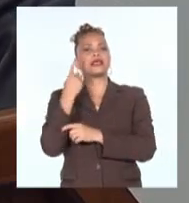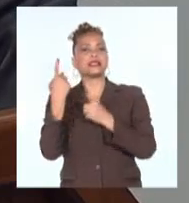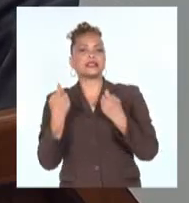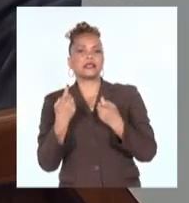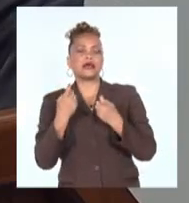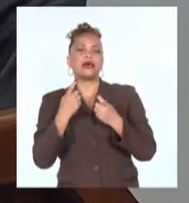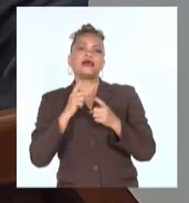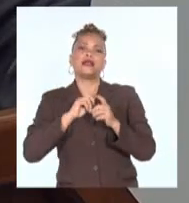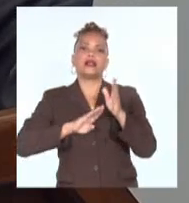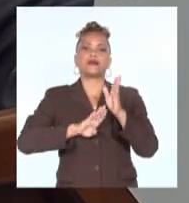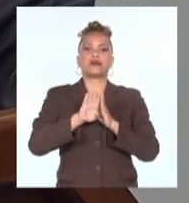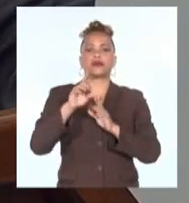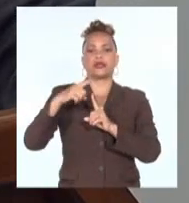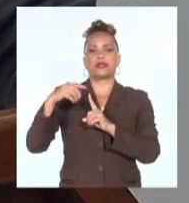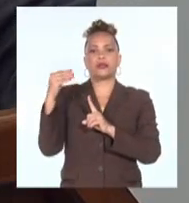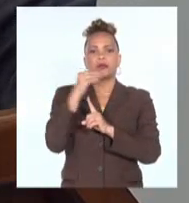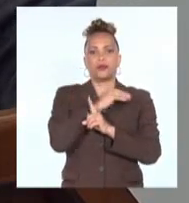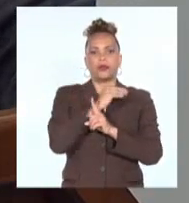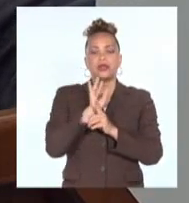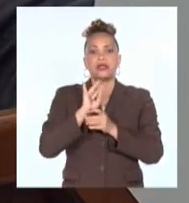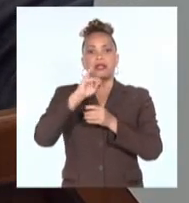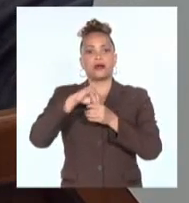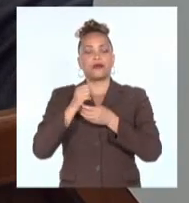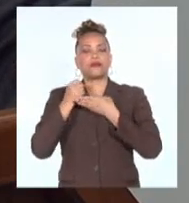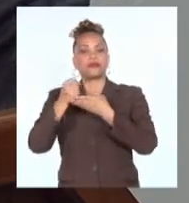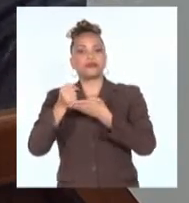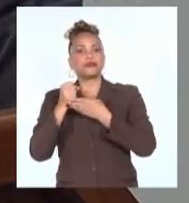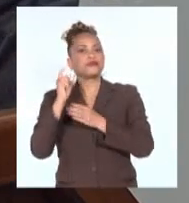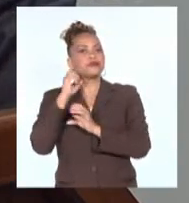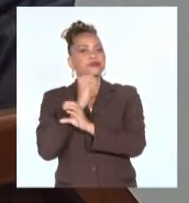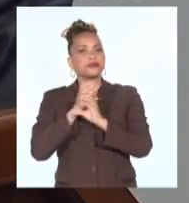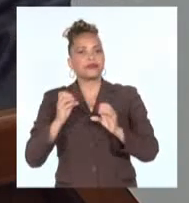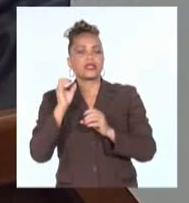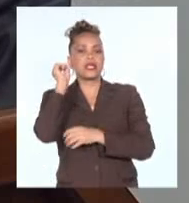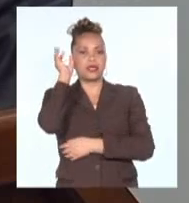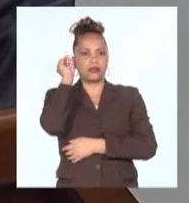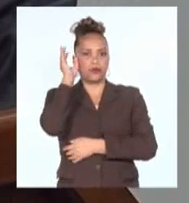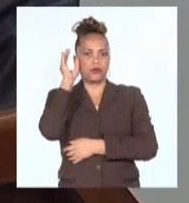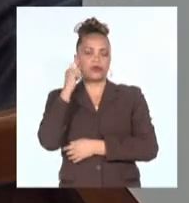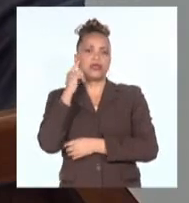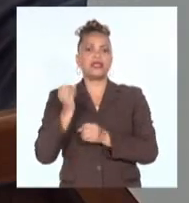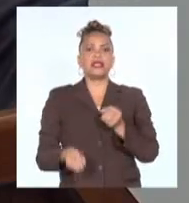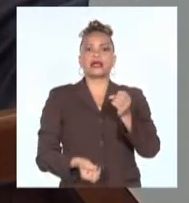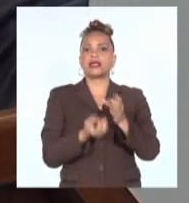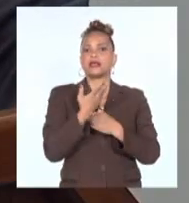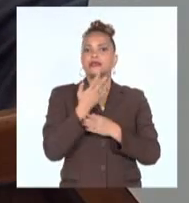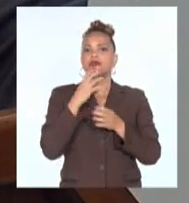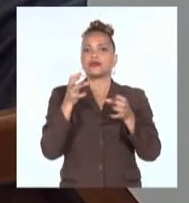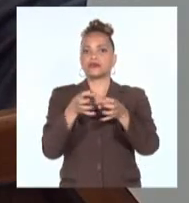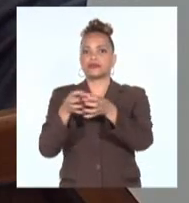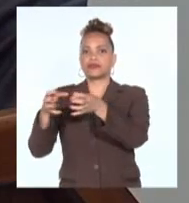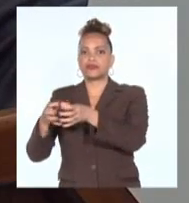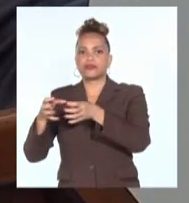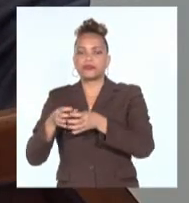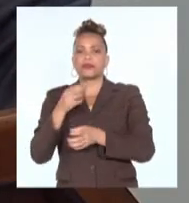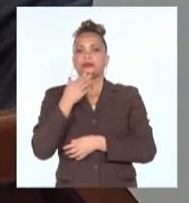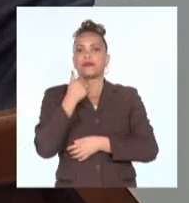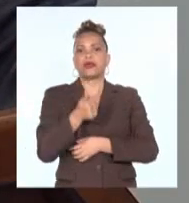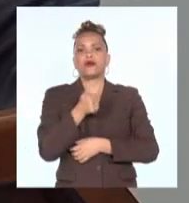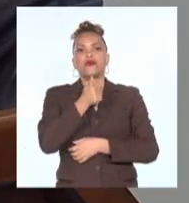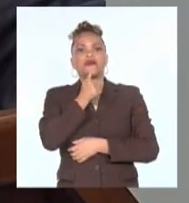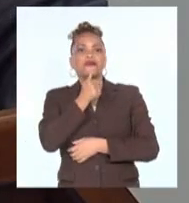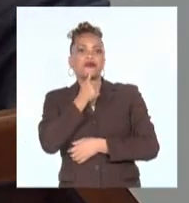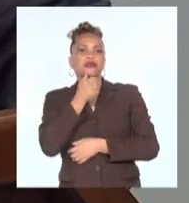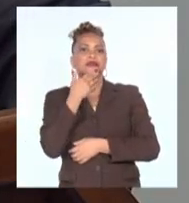tecnológicas. Incluso en la cooperación científica, la innovación y la creación de capacidad para facilitar el desarrollo,